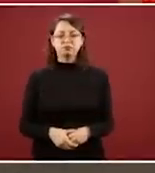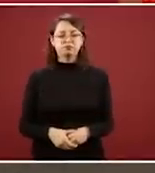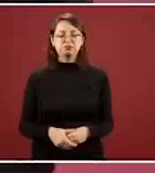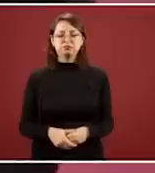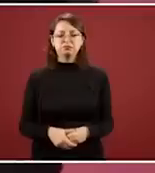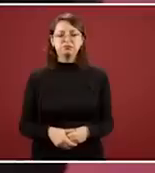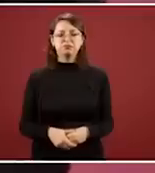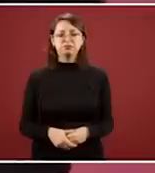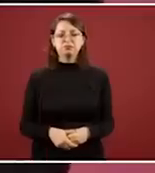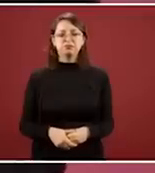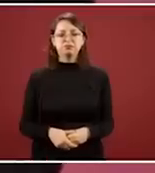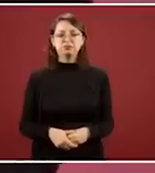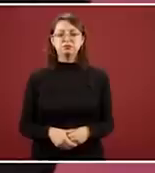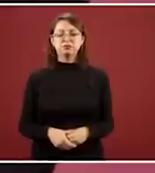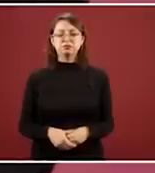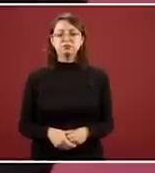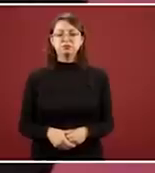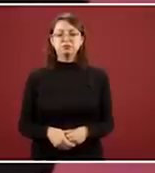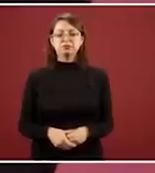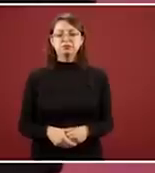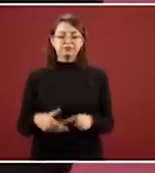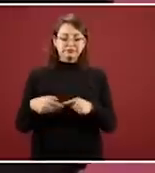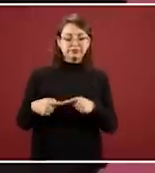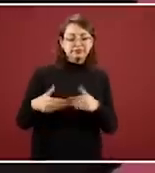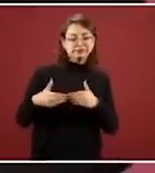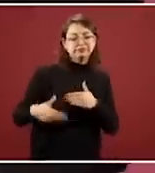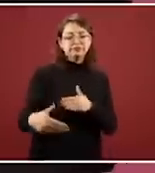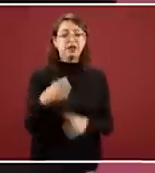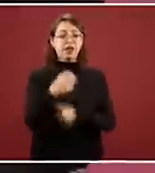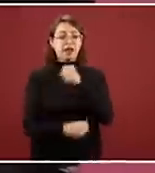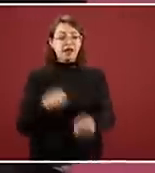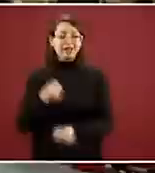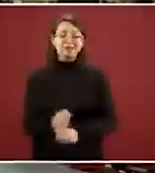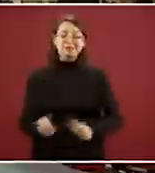Y deseo lo mejor para este año a todos.